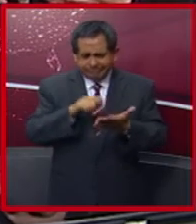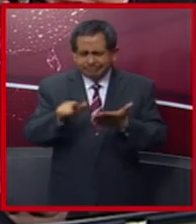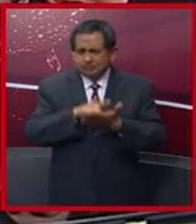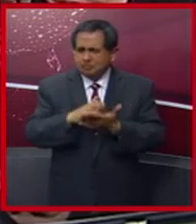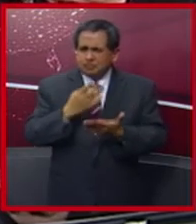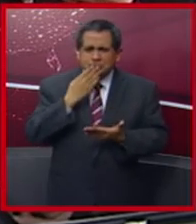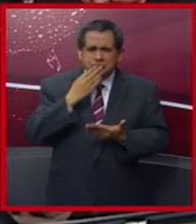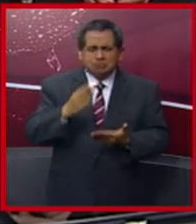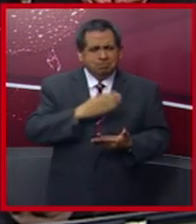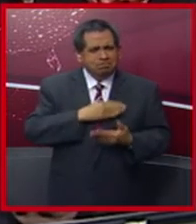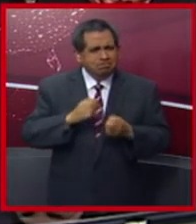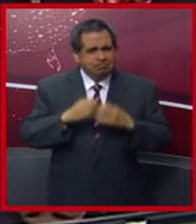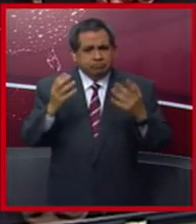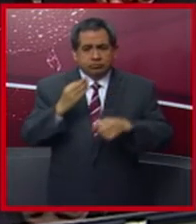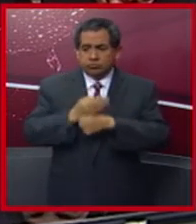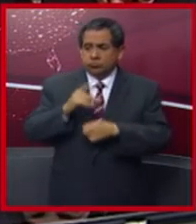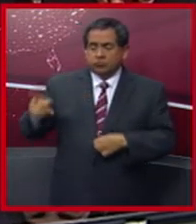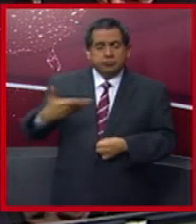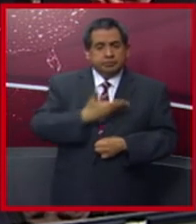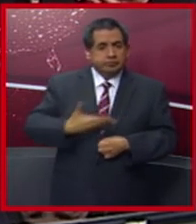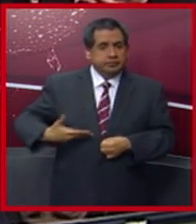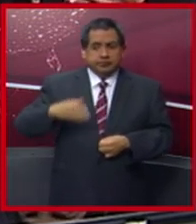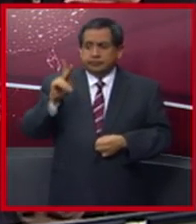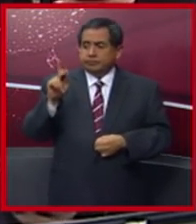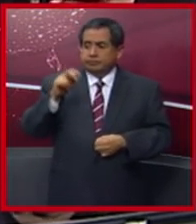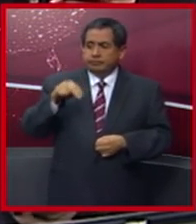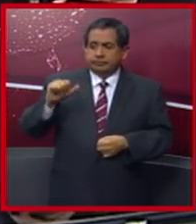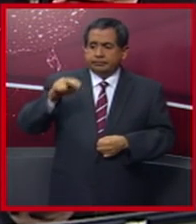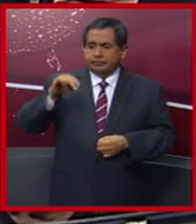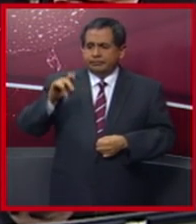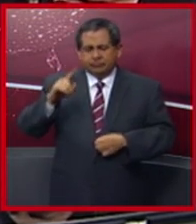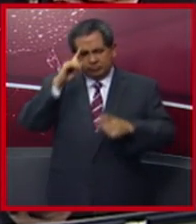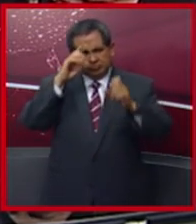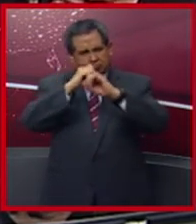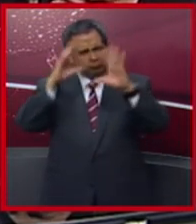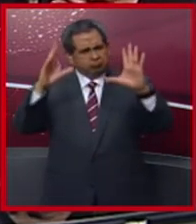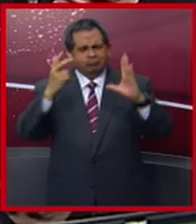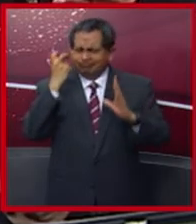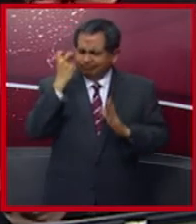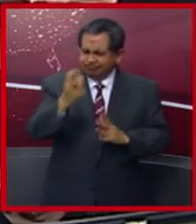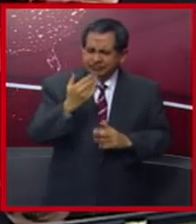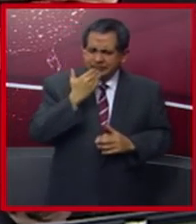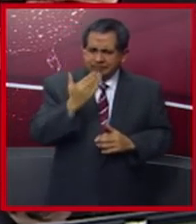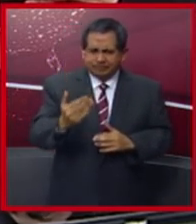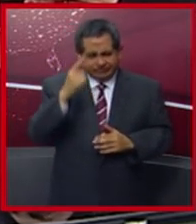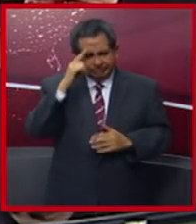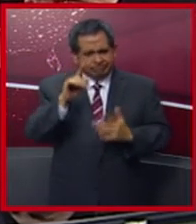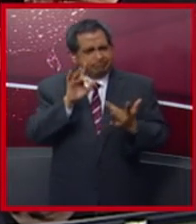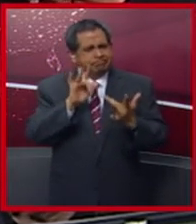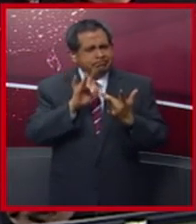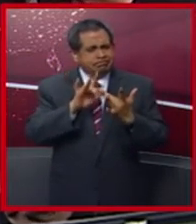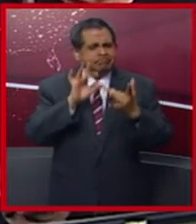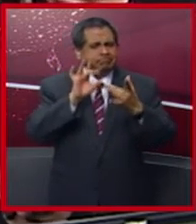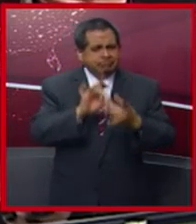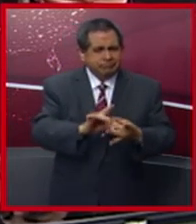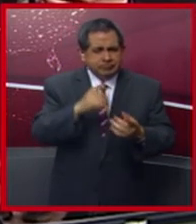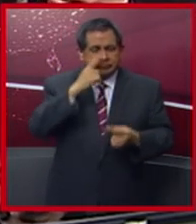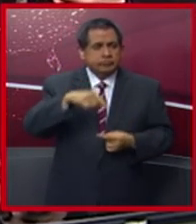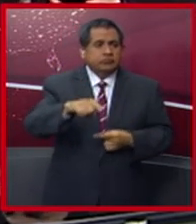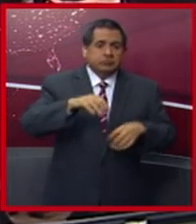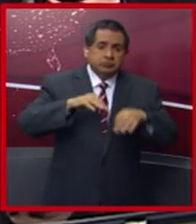sido tan amplia la visión del presidente Peña Nieto en lanzar esta iniciativa que acota la situación de desgaste